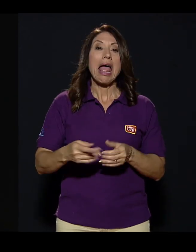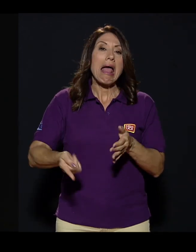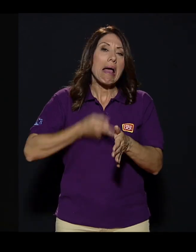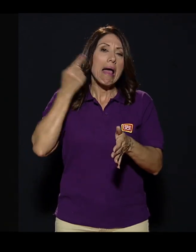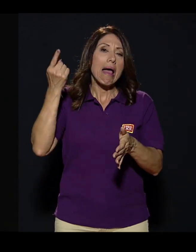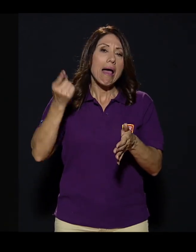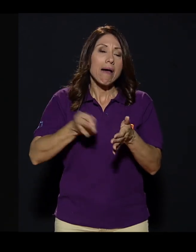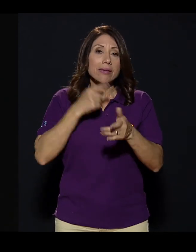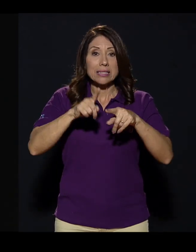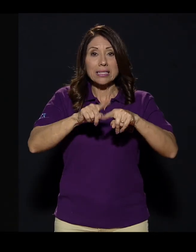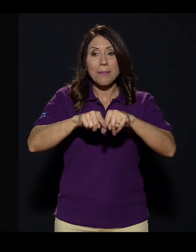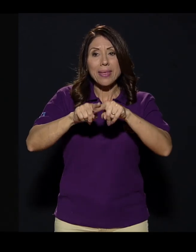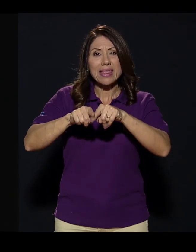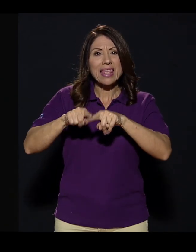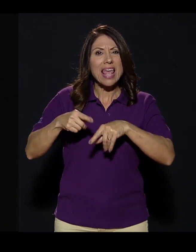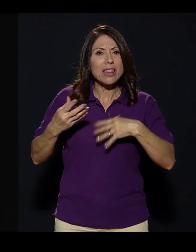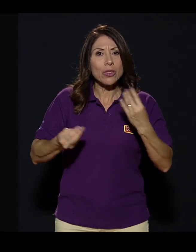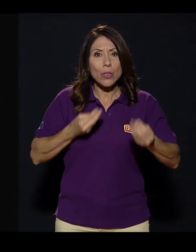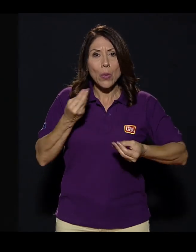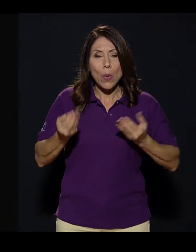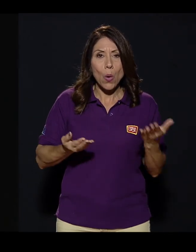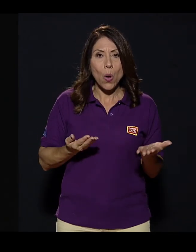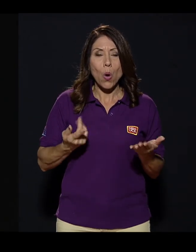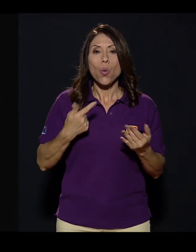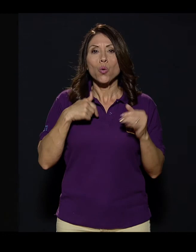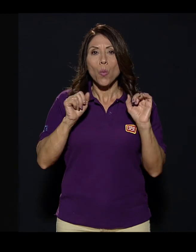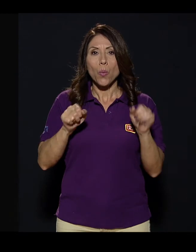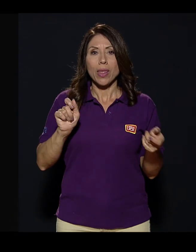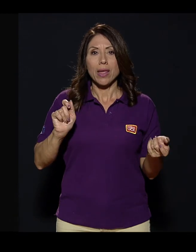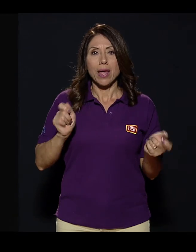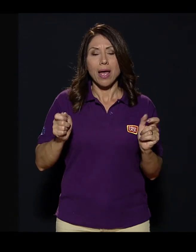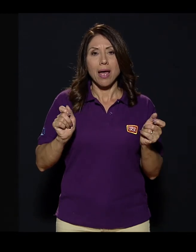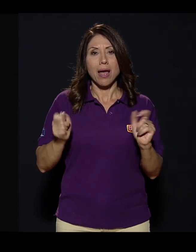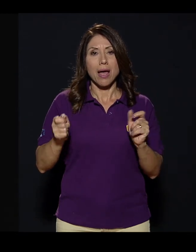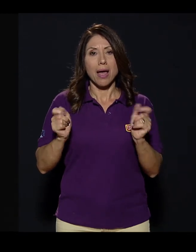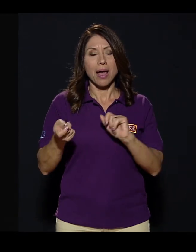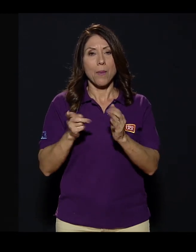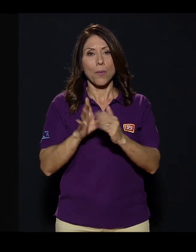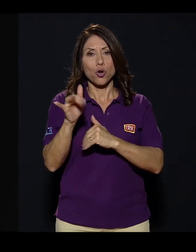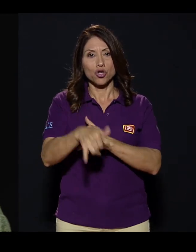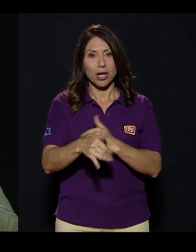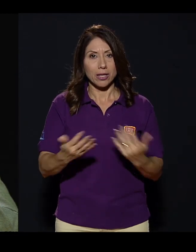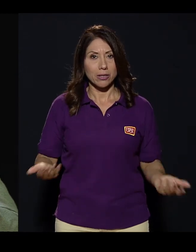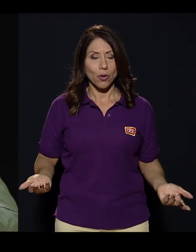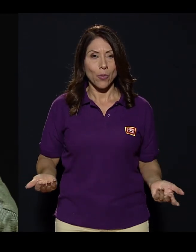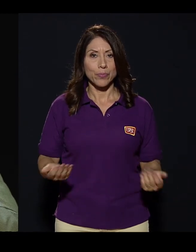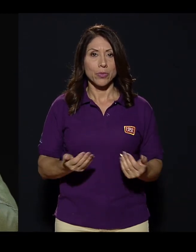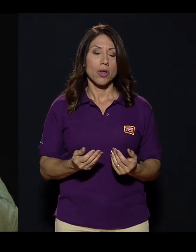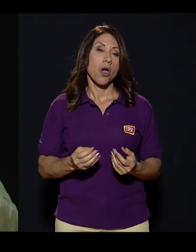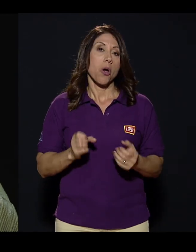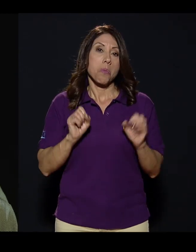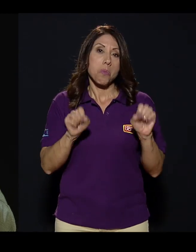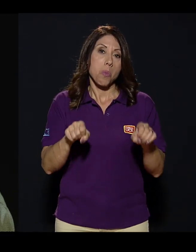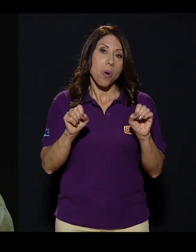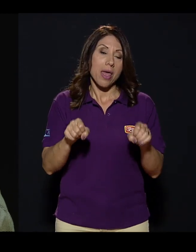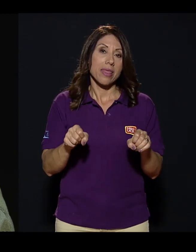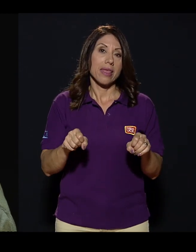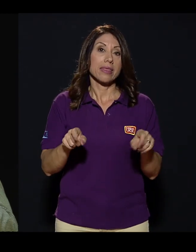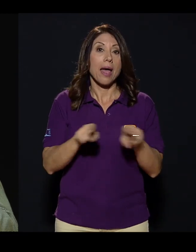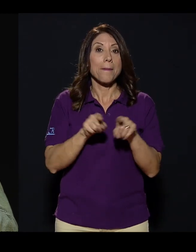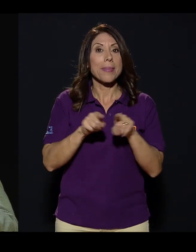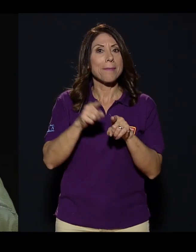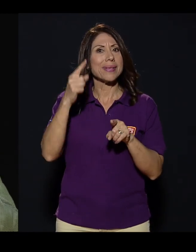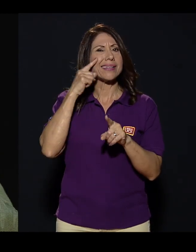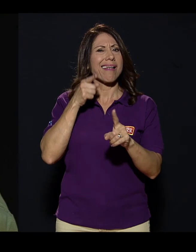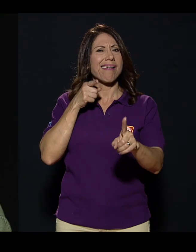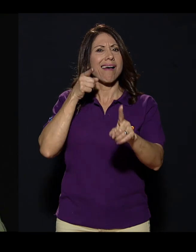o aumentar el alcance. El tiempo, cuando usted varíe el alcance del proyecto, usted puede variar el